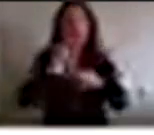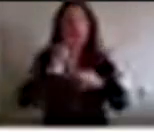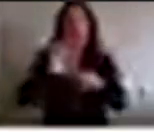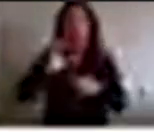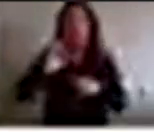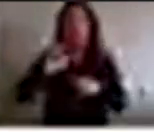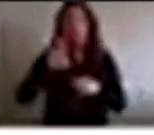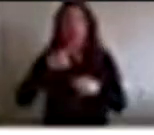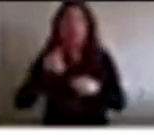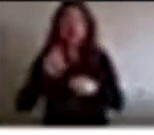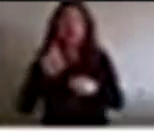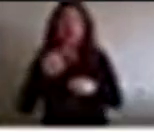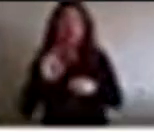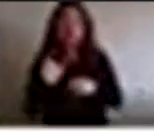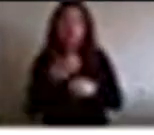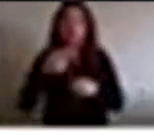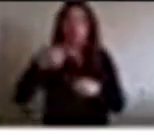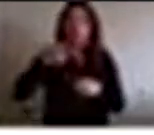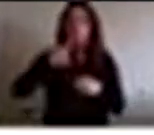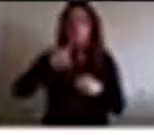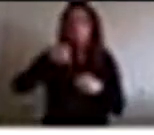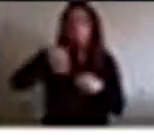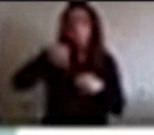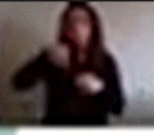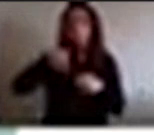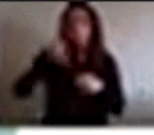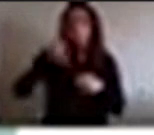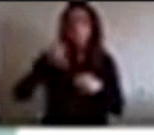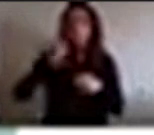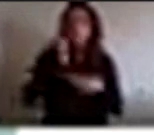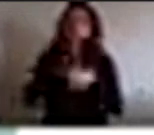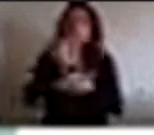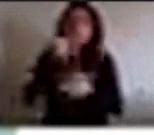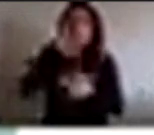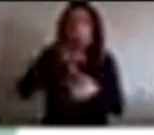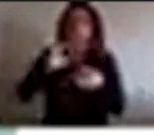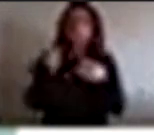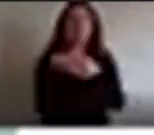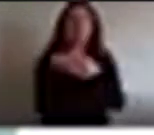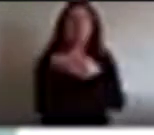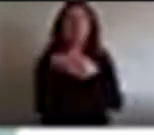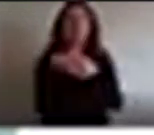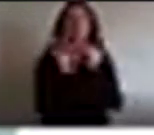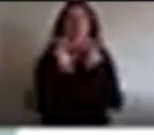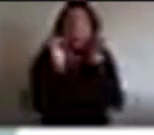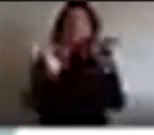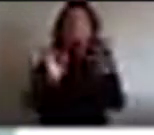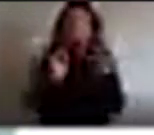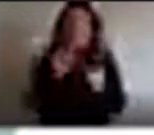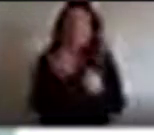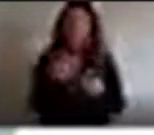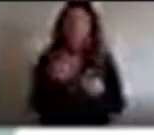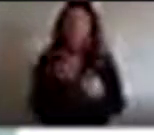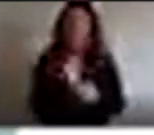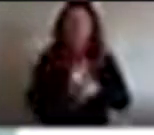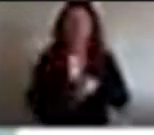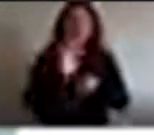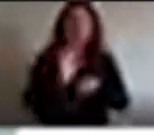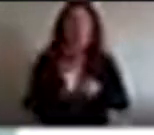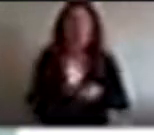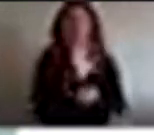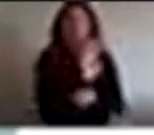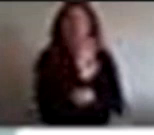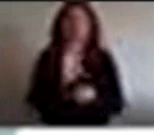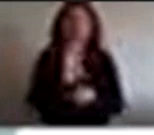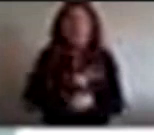que es muy importante, ya que justamente organizaciones como Best Buddies, que trabajamos en